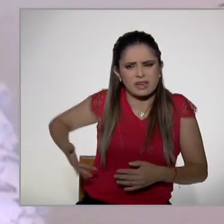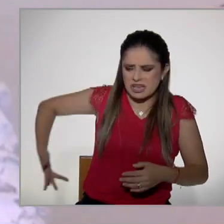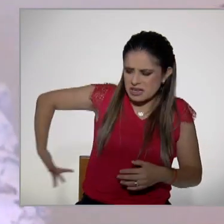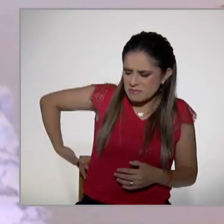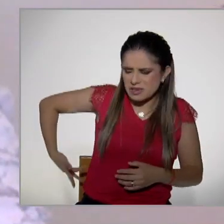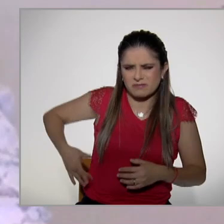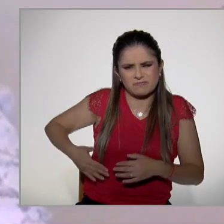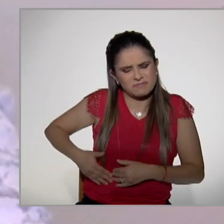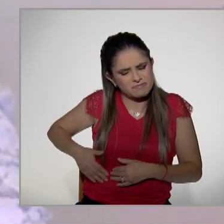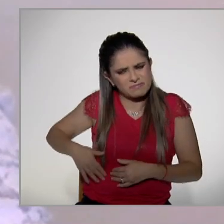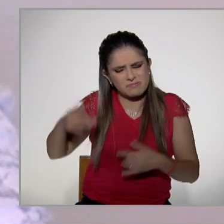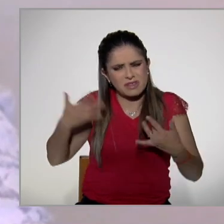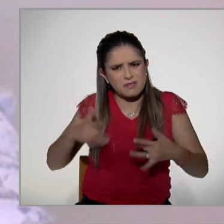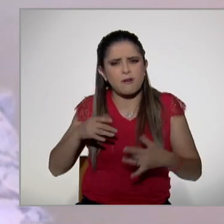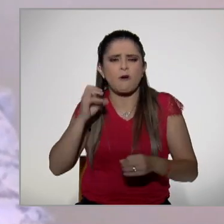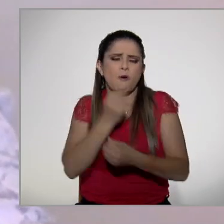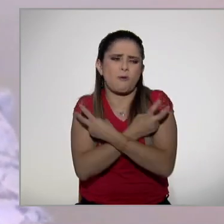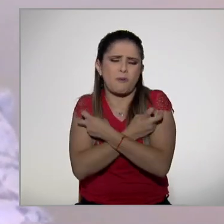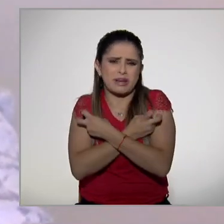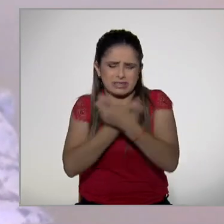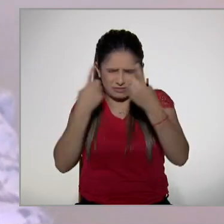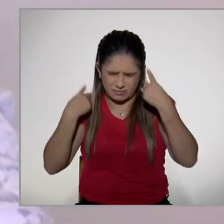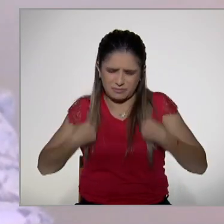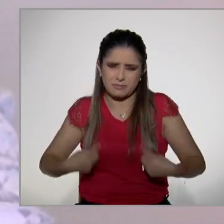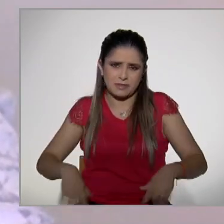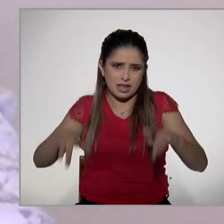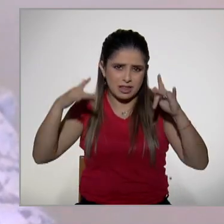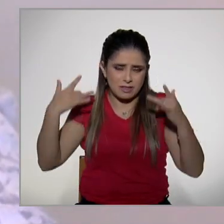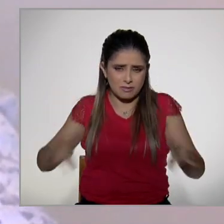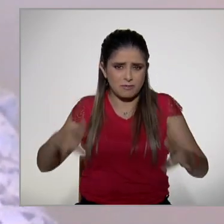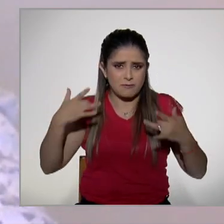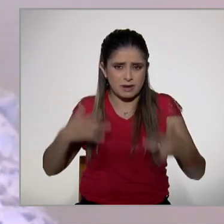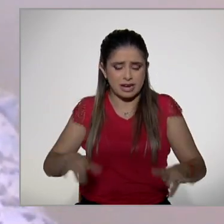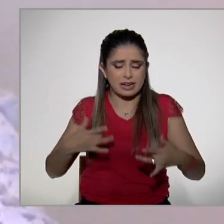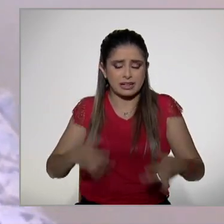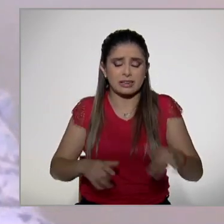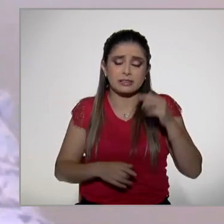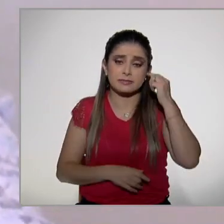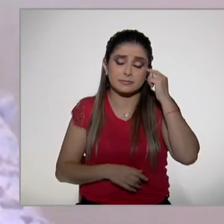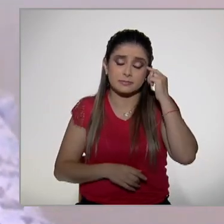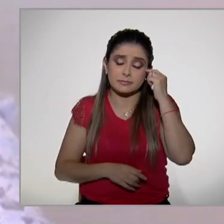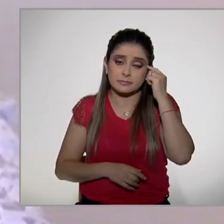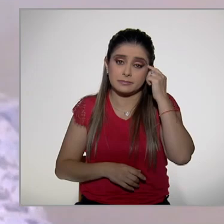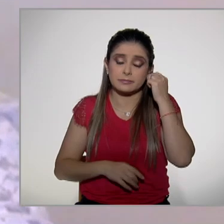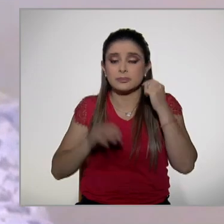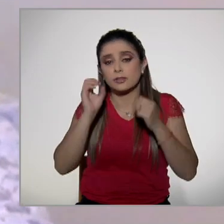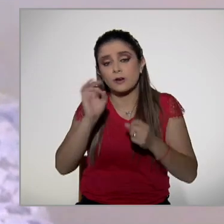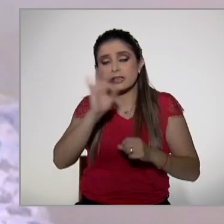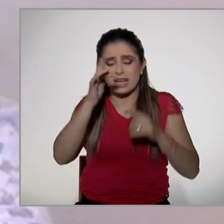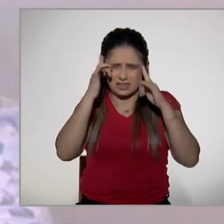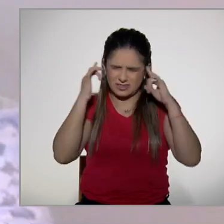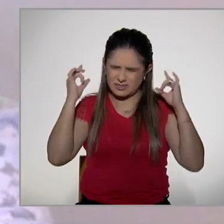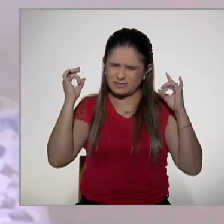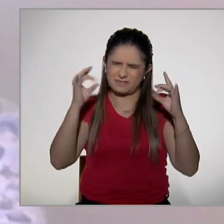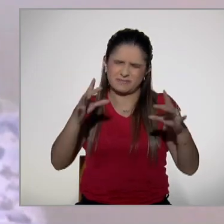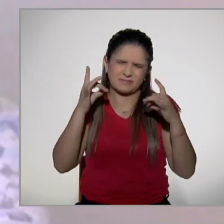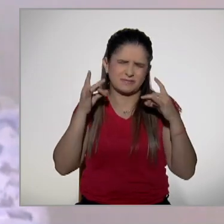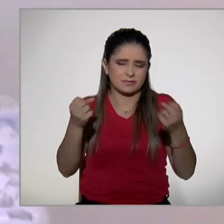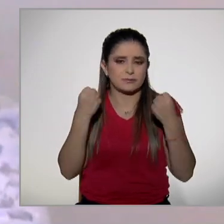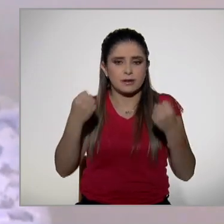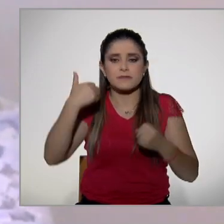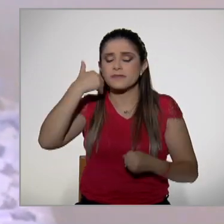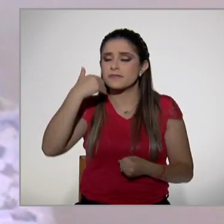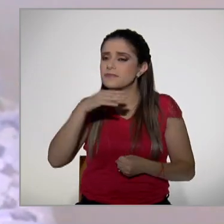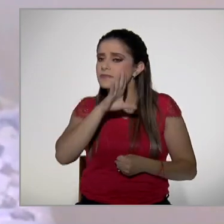dolores óseos a nivel generalmente de las extremidades inferiores presencia de un dolor de cabeza intenso fiebre